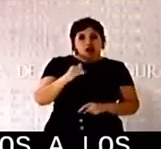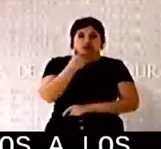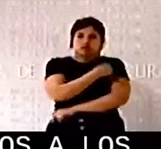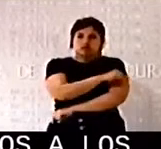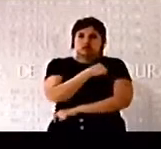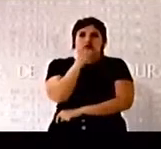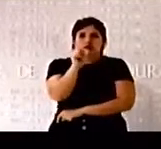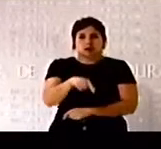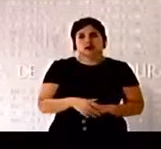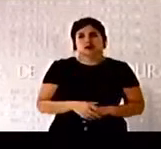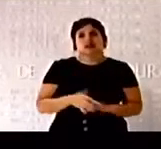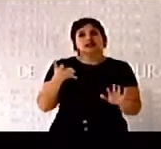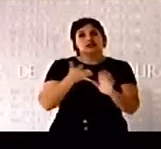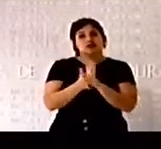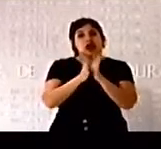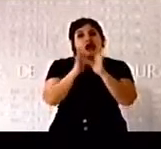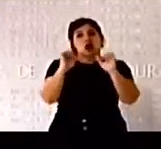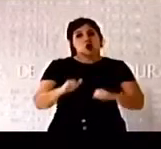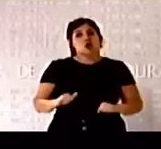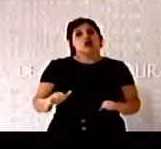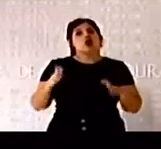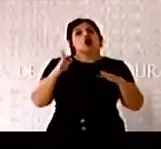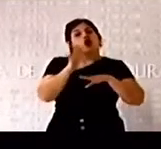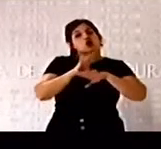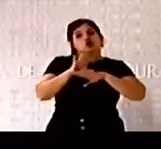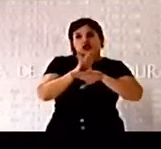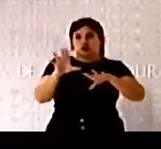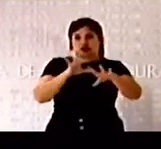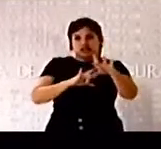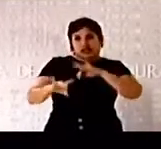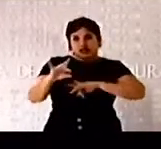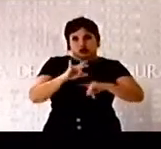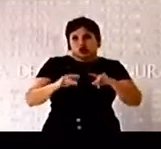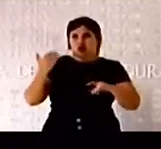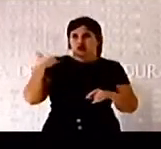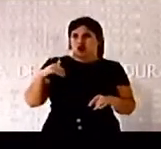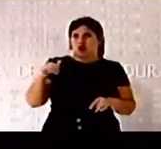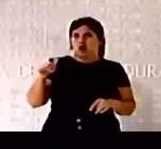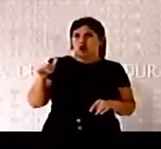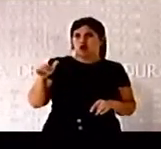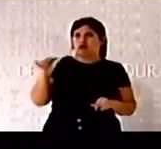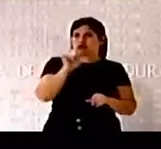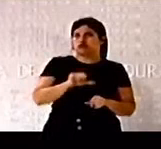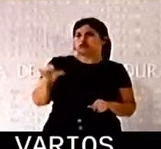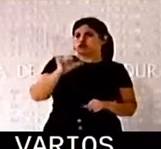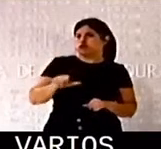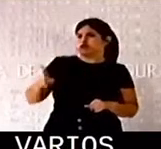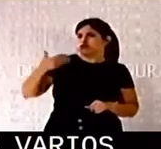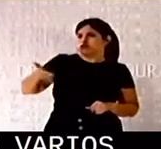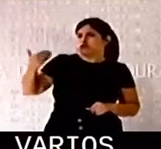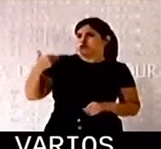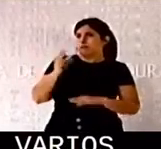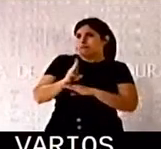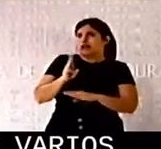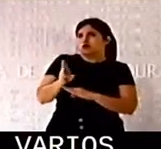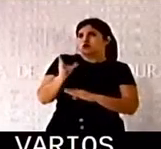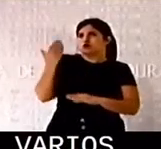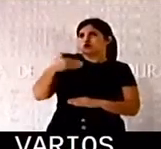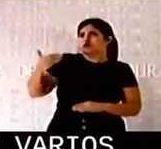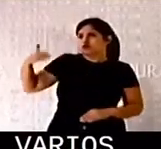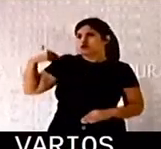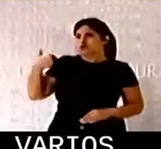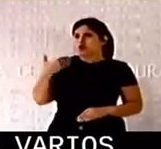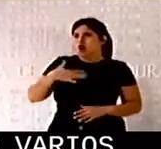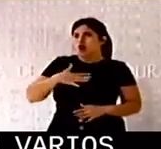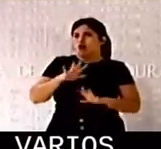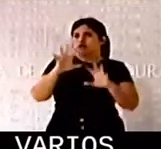Eso fue un acuerdo del Consejo Interterritorial ya hace varios plenos que se